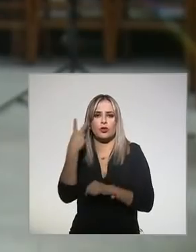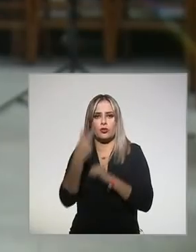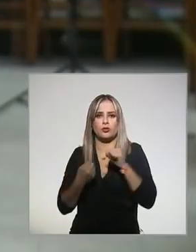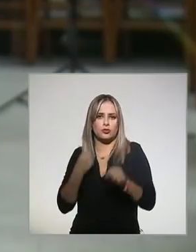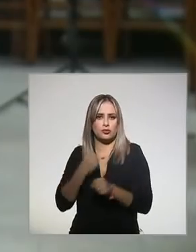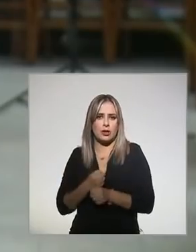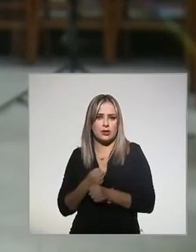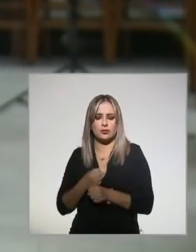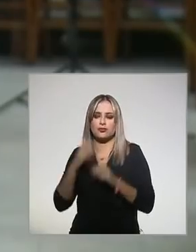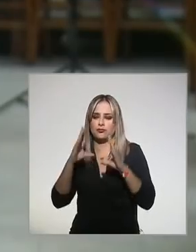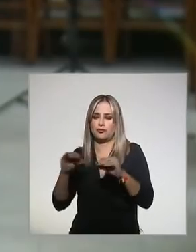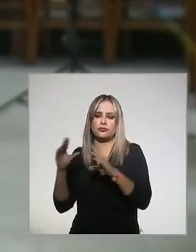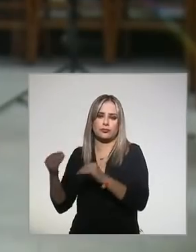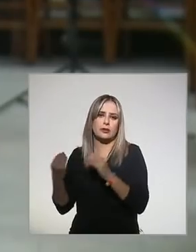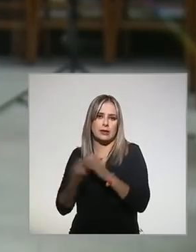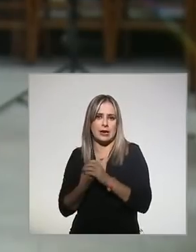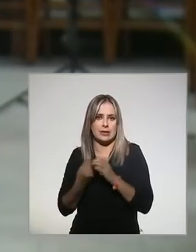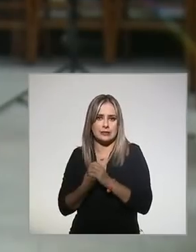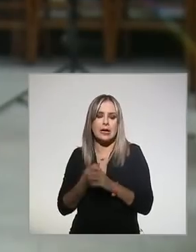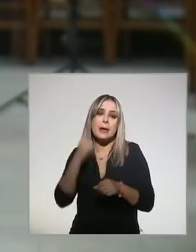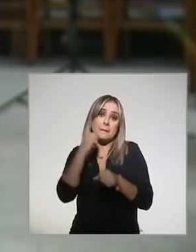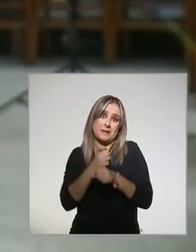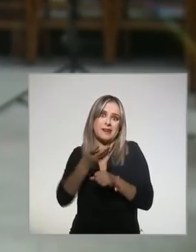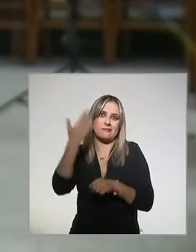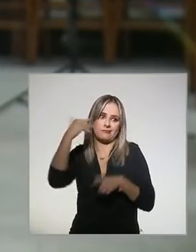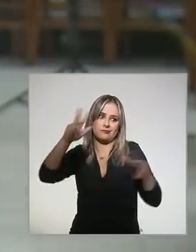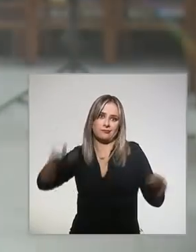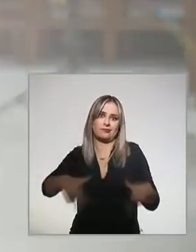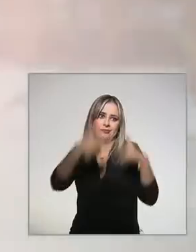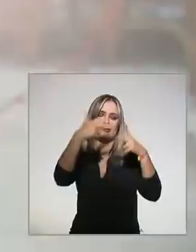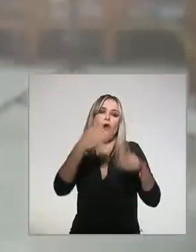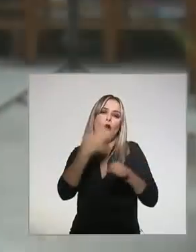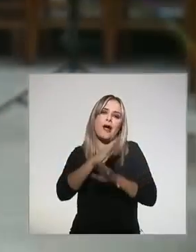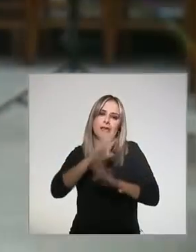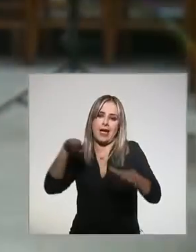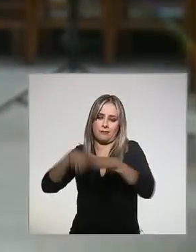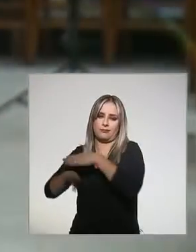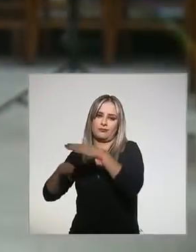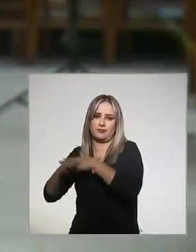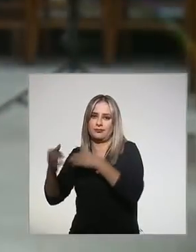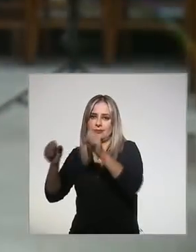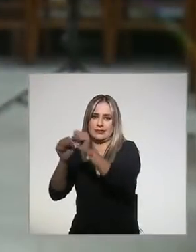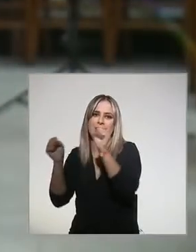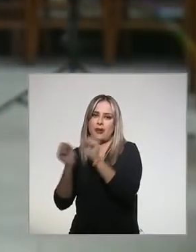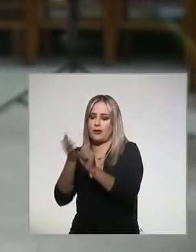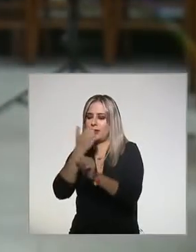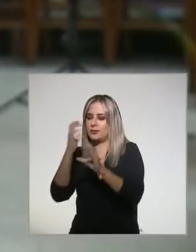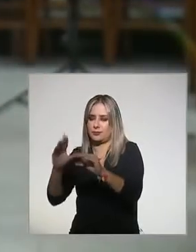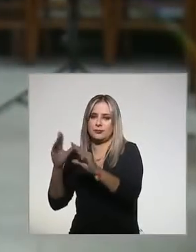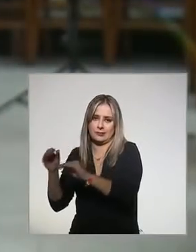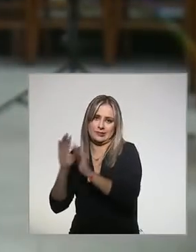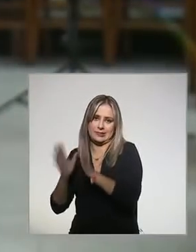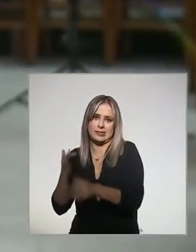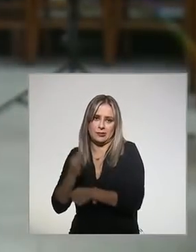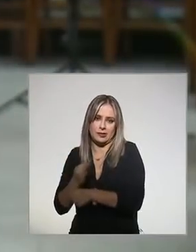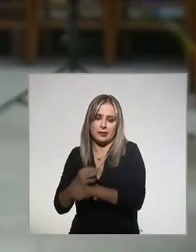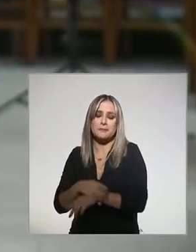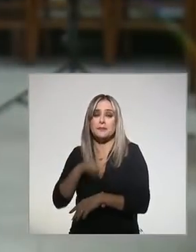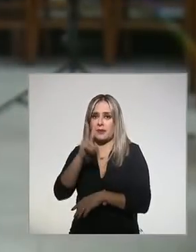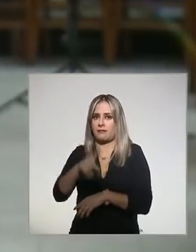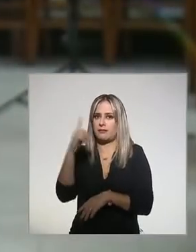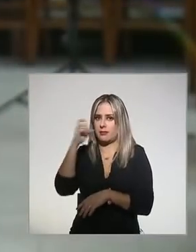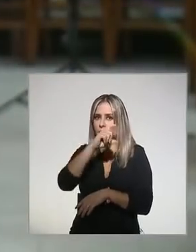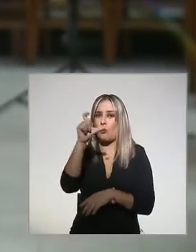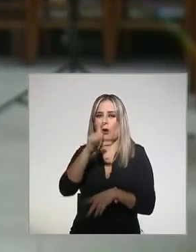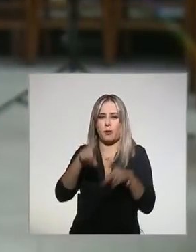clases, ¿sí? Primero en línea y ahora ya presencial. Es un poco complicado porque cuando comenzó lo de